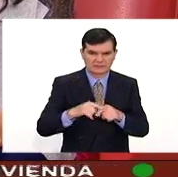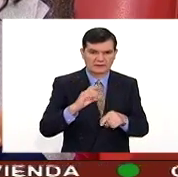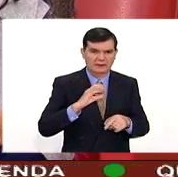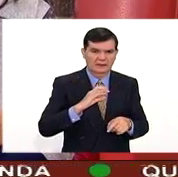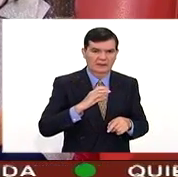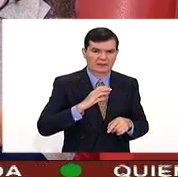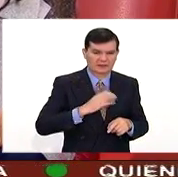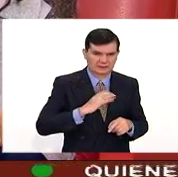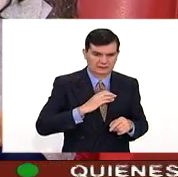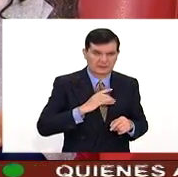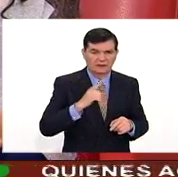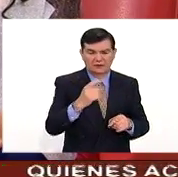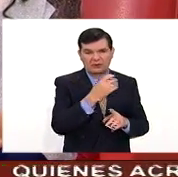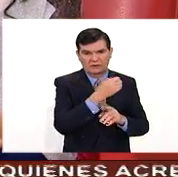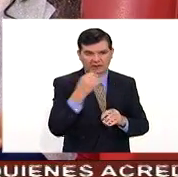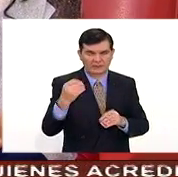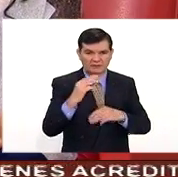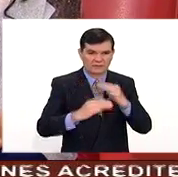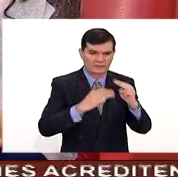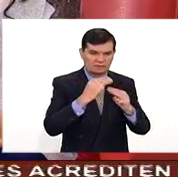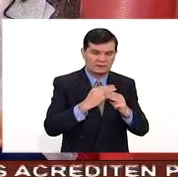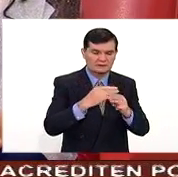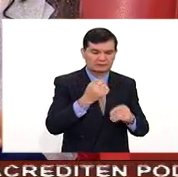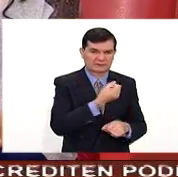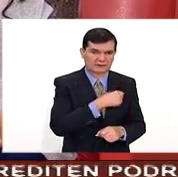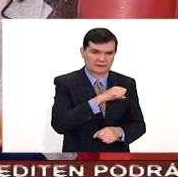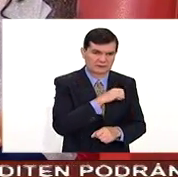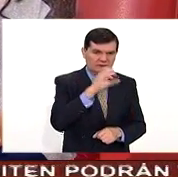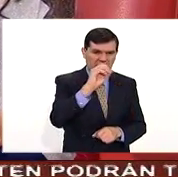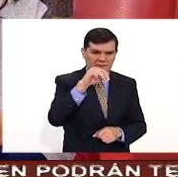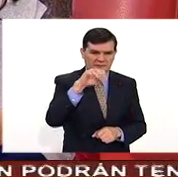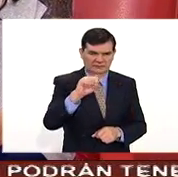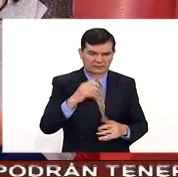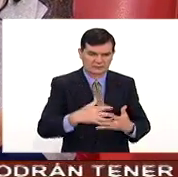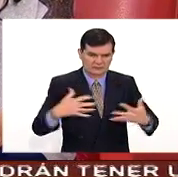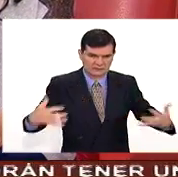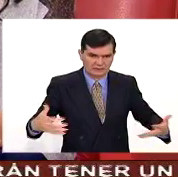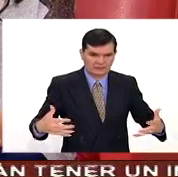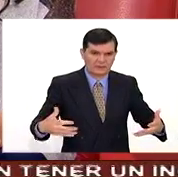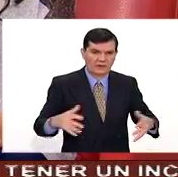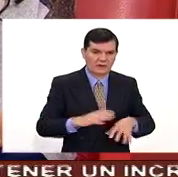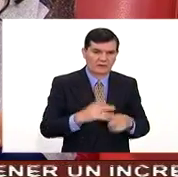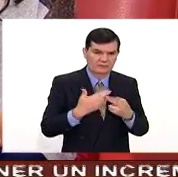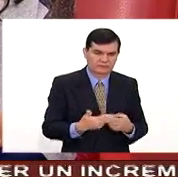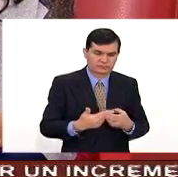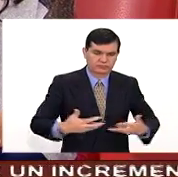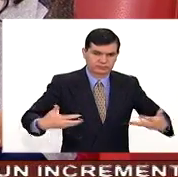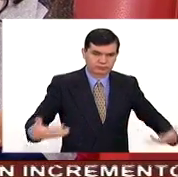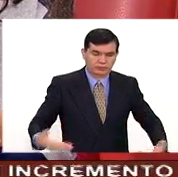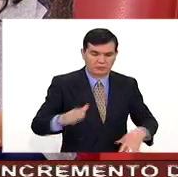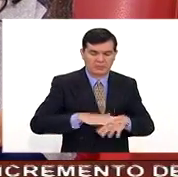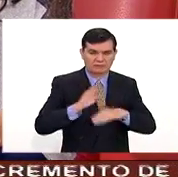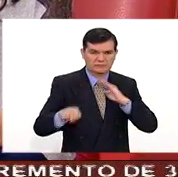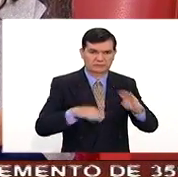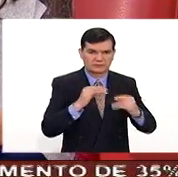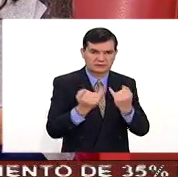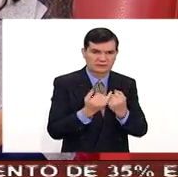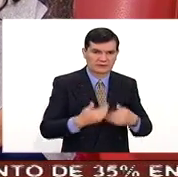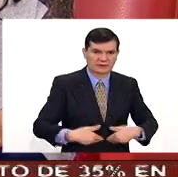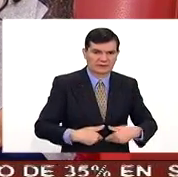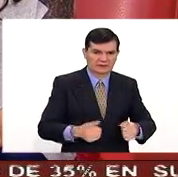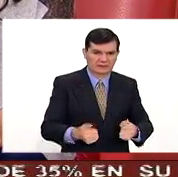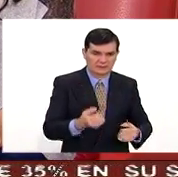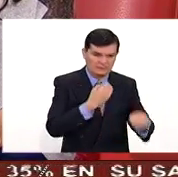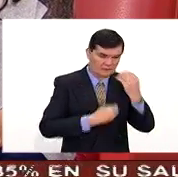cáncer. La Organización Mundial de la Salud cree que el sobrepeso y la obesidad ya causan más muertes que el hambre.